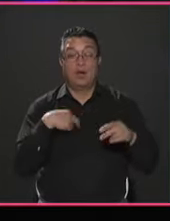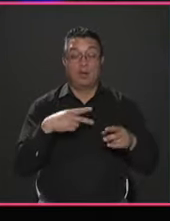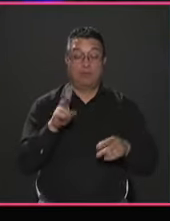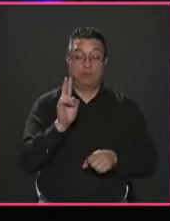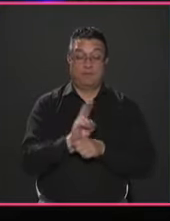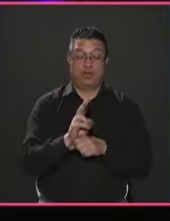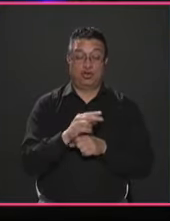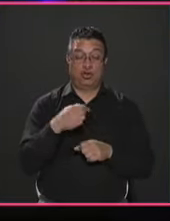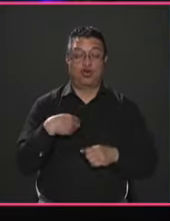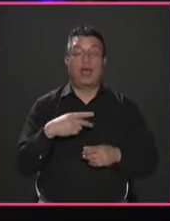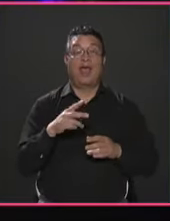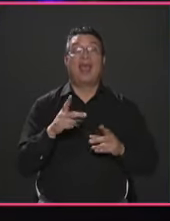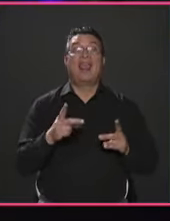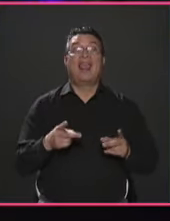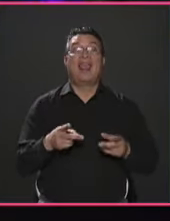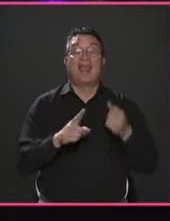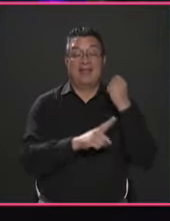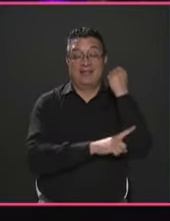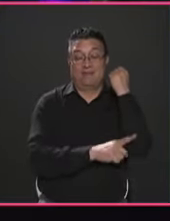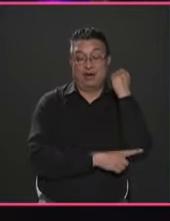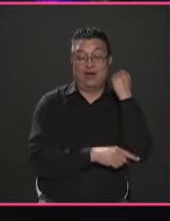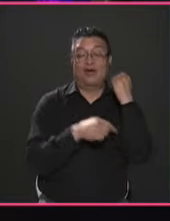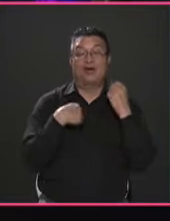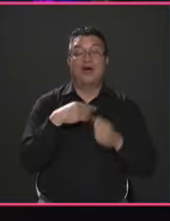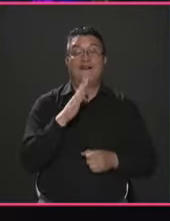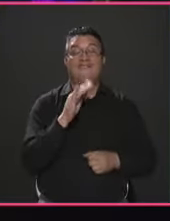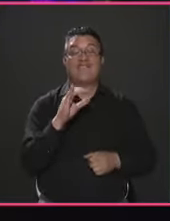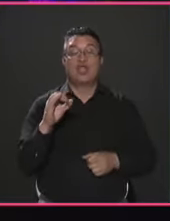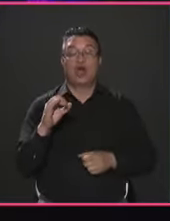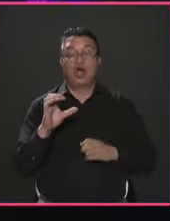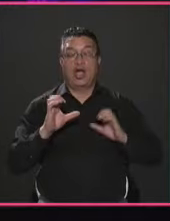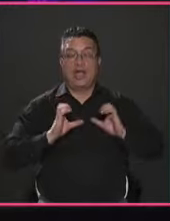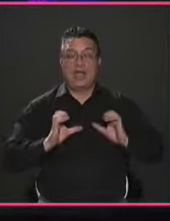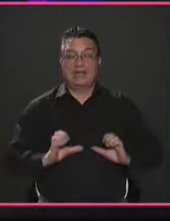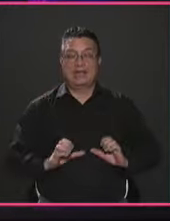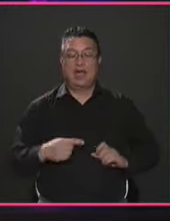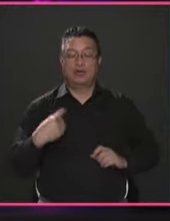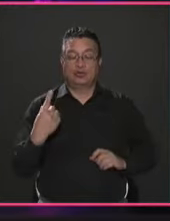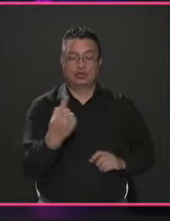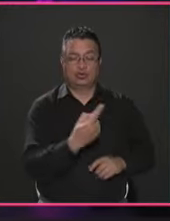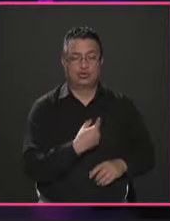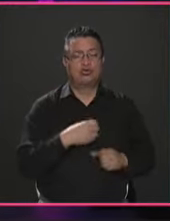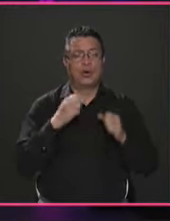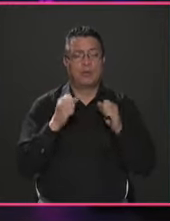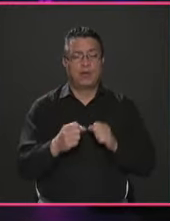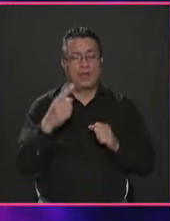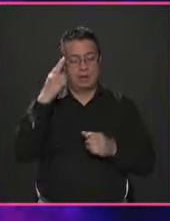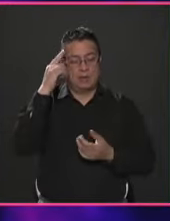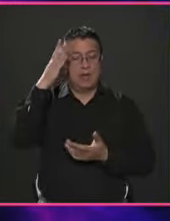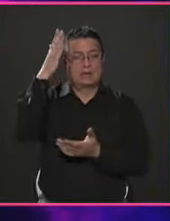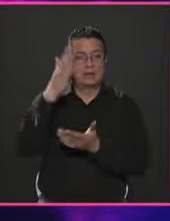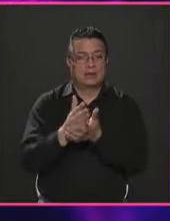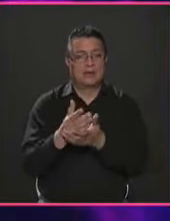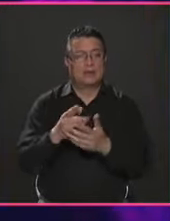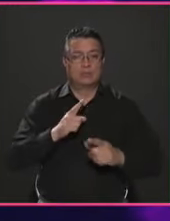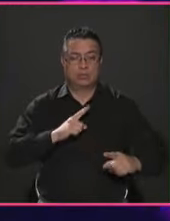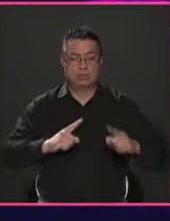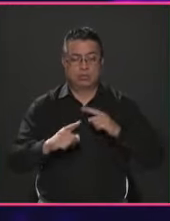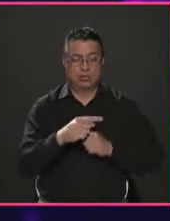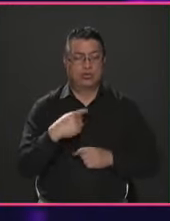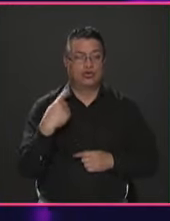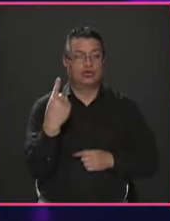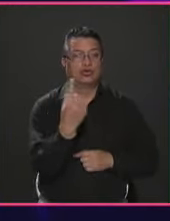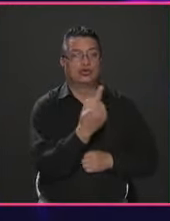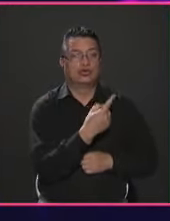derecho en bioética me gustaría hablar cómo nosotros podemos en conjunto a través de la toma de decisiones gobernarnos a nosotros mismos